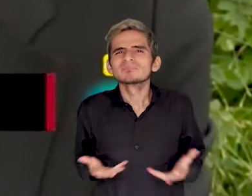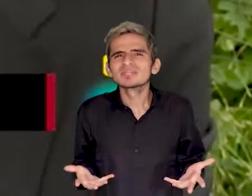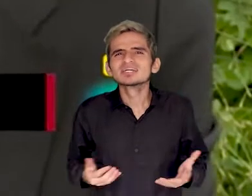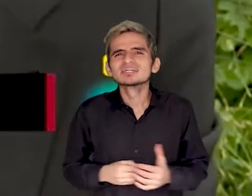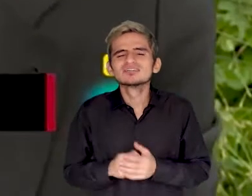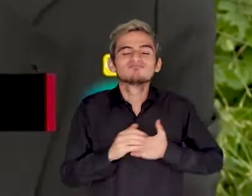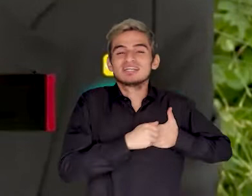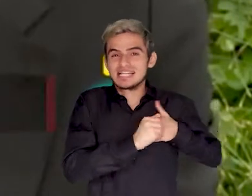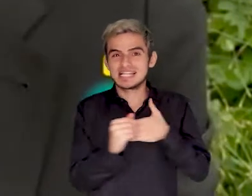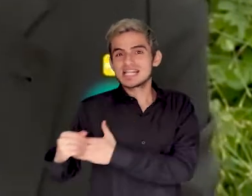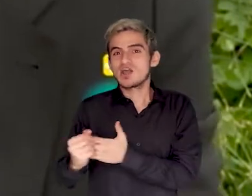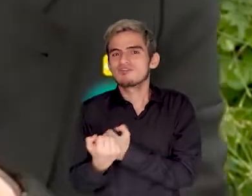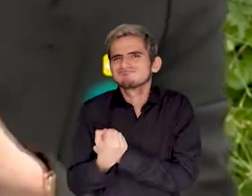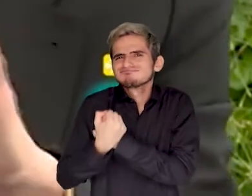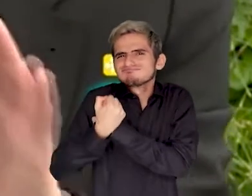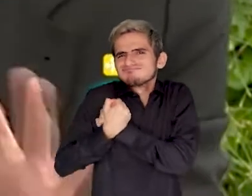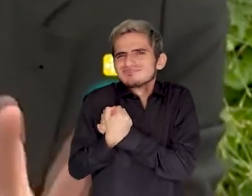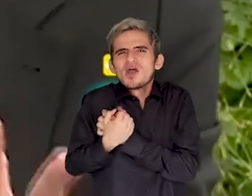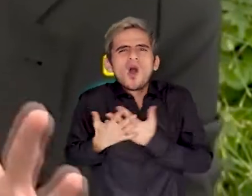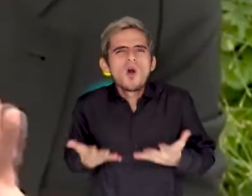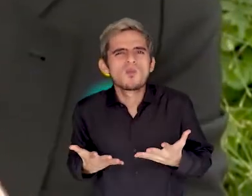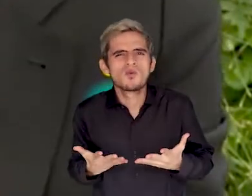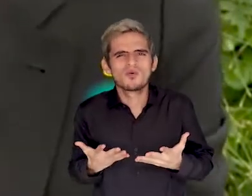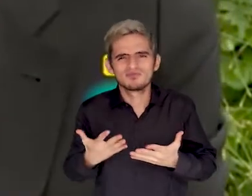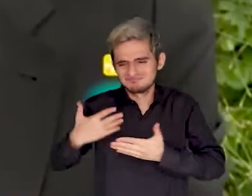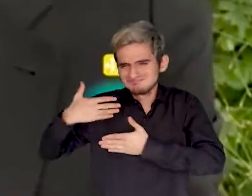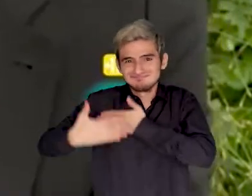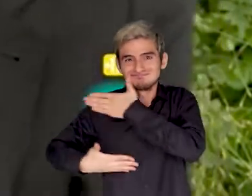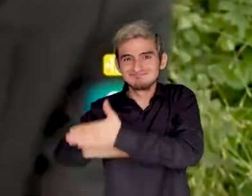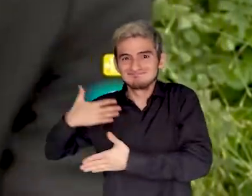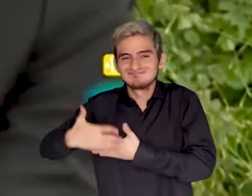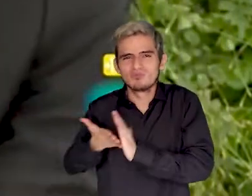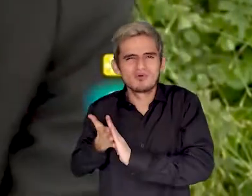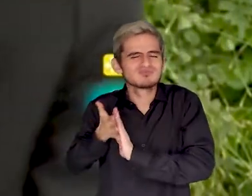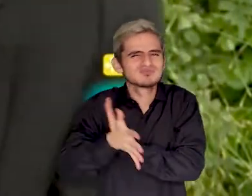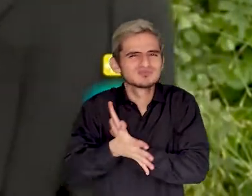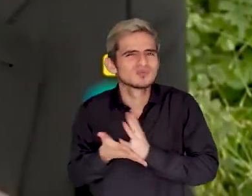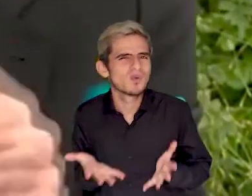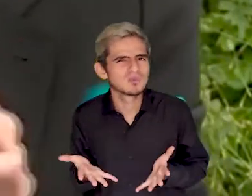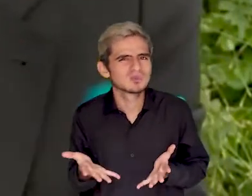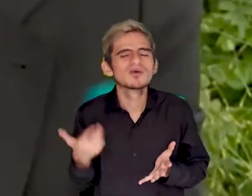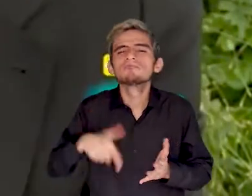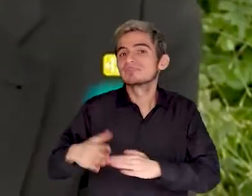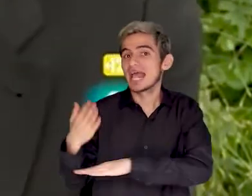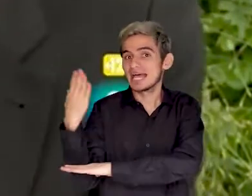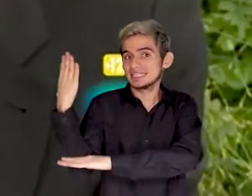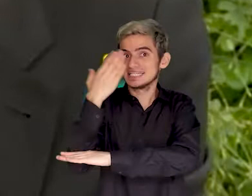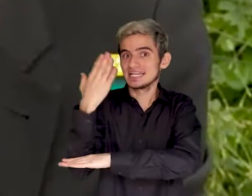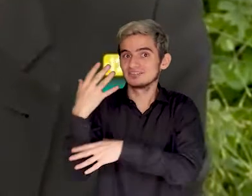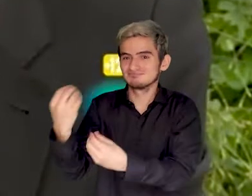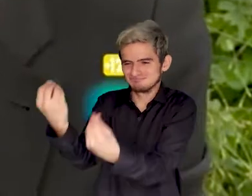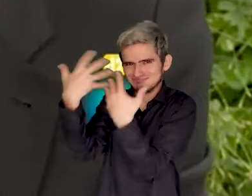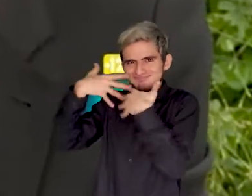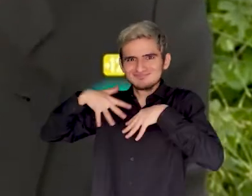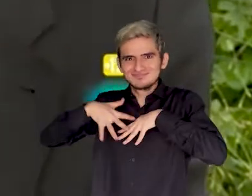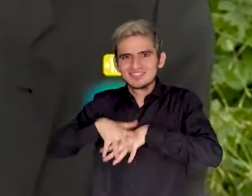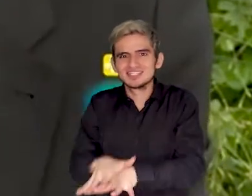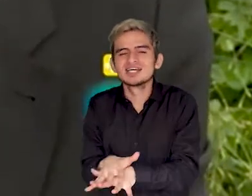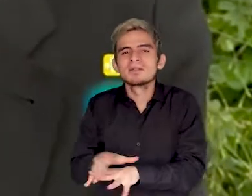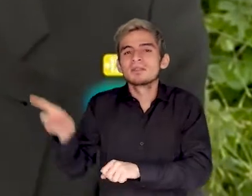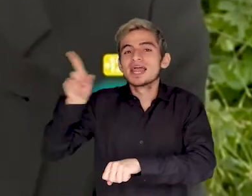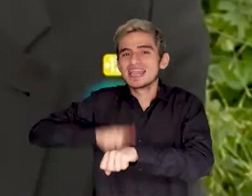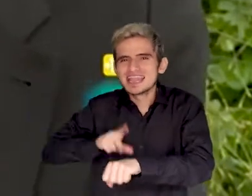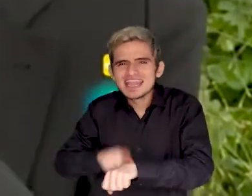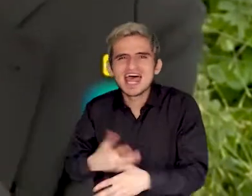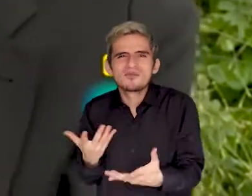Ese camino hacia el amor tiene dos aspectos. Cómo contarlo de una manera cronológica, paso a paso, con todas las herramientas que te